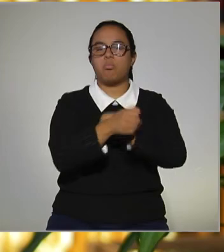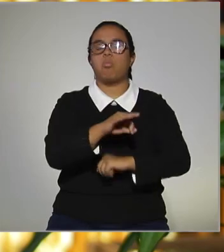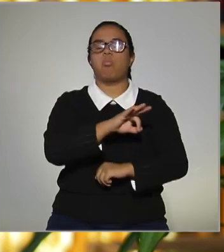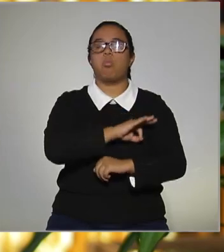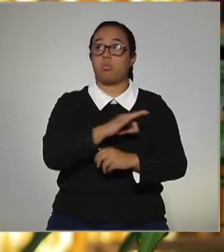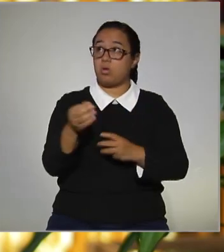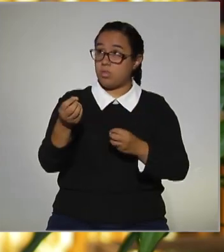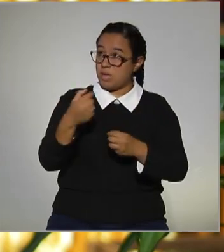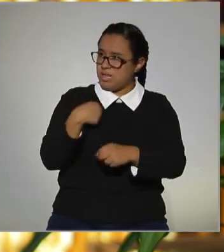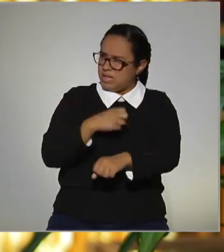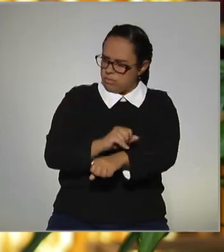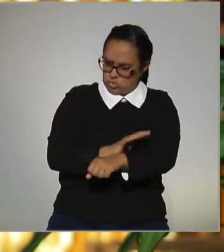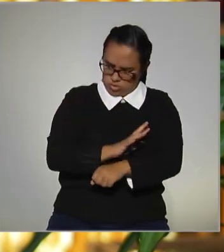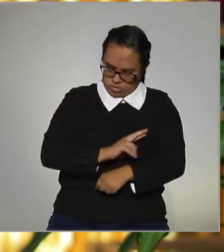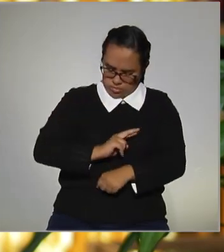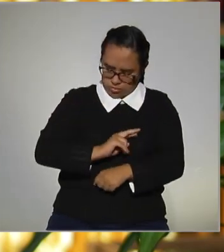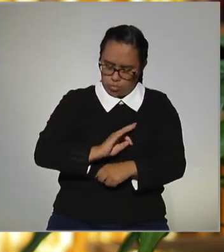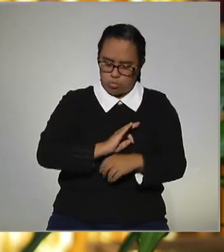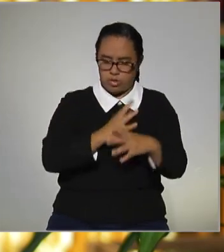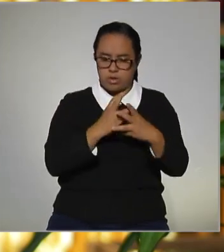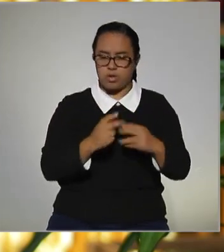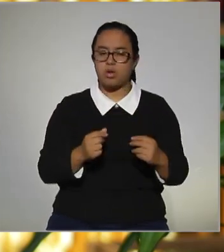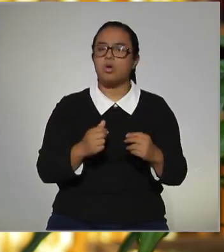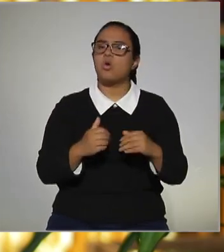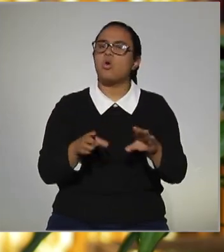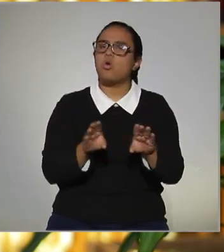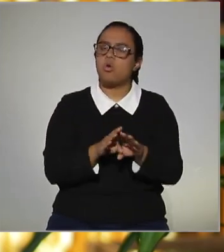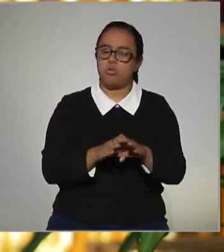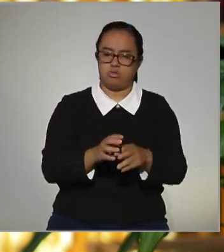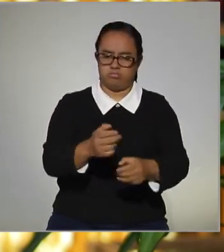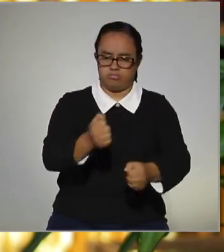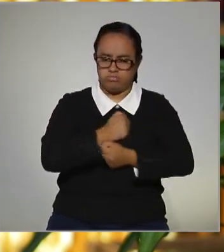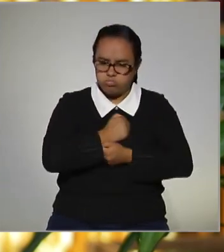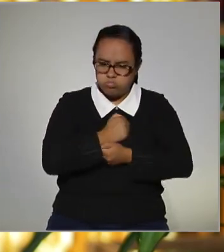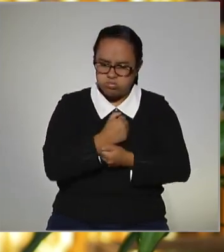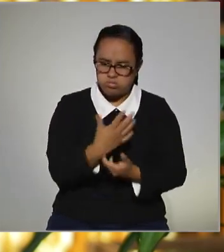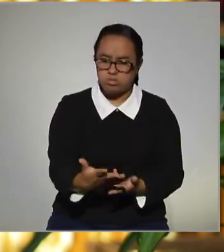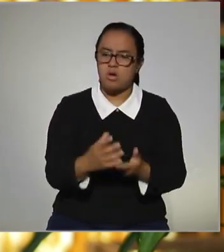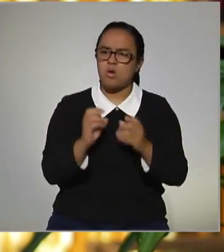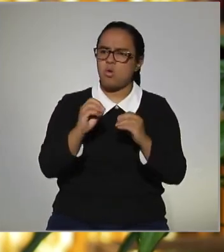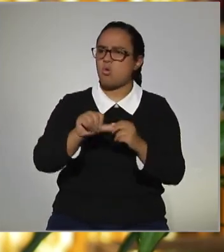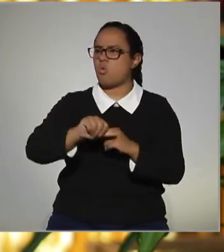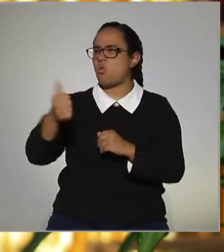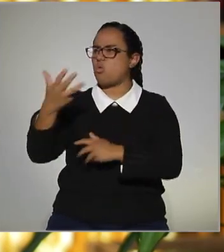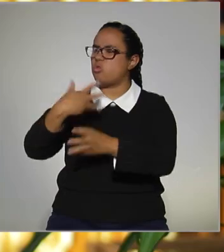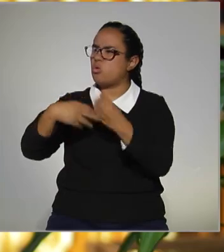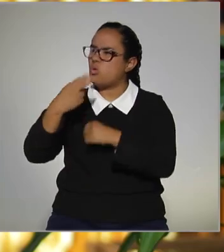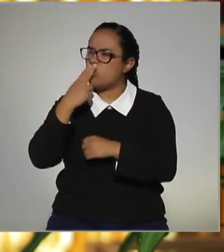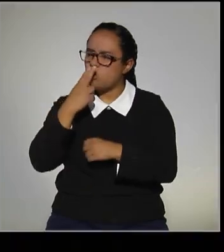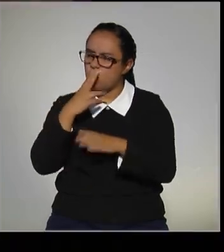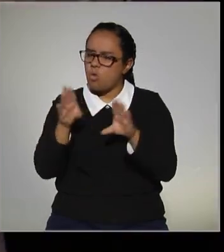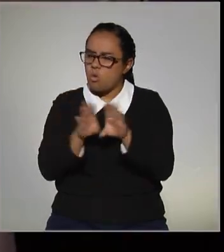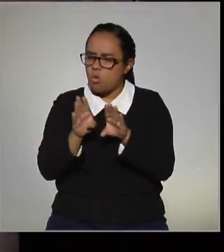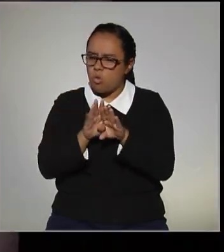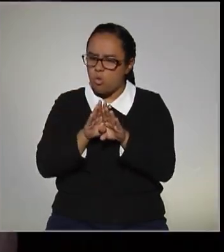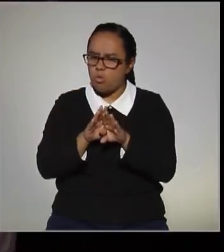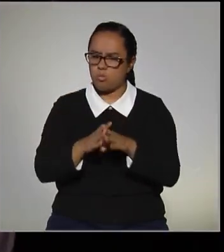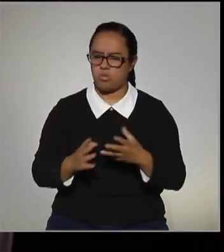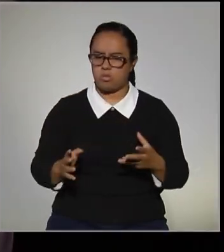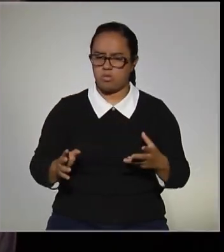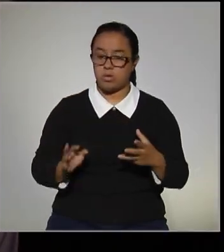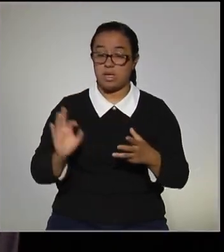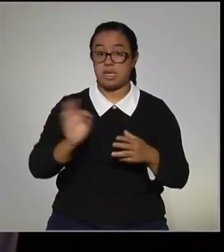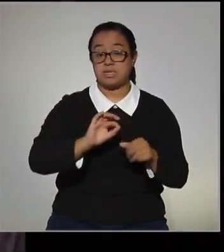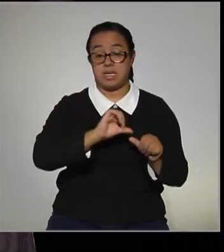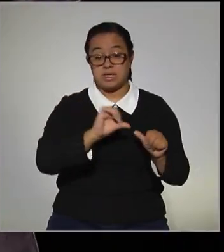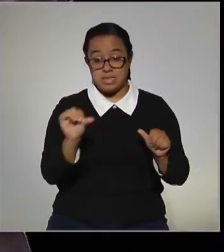con esa emoción del resentimiento. ¿Cómo? Pues la expreso, ¿cómo? Pues busco nuevas alternativas, ¿cómo? Pues a lo mejor a través del